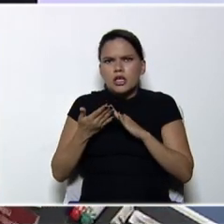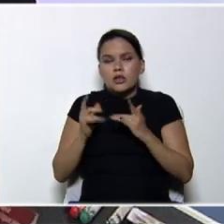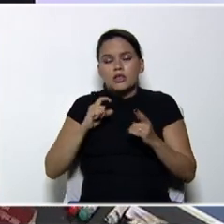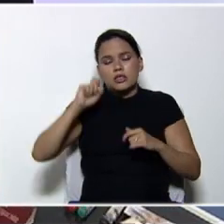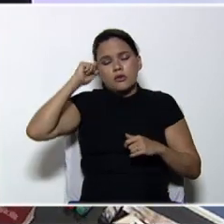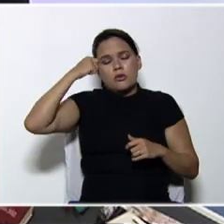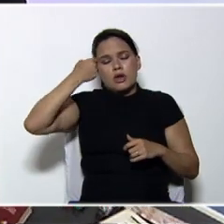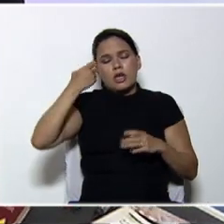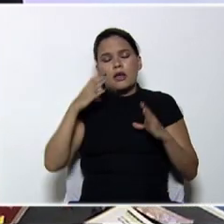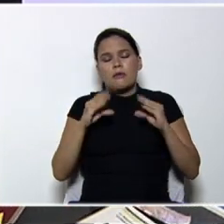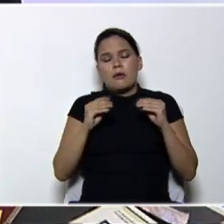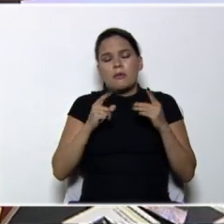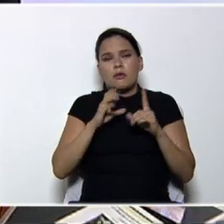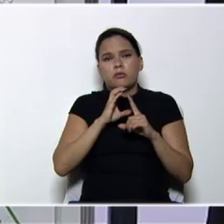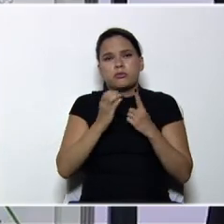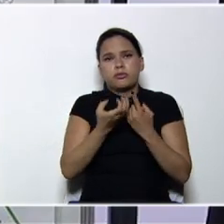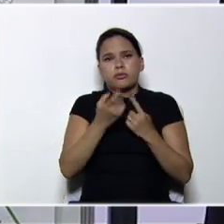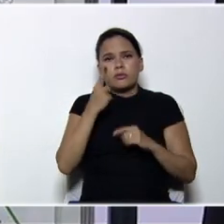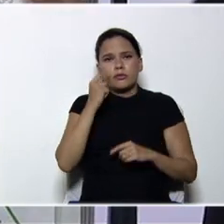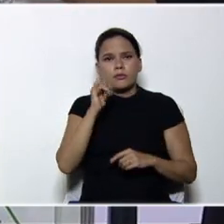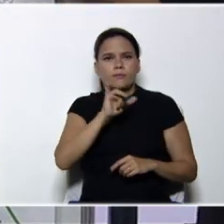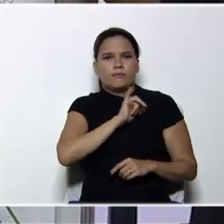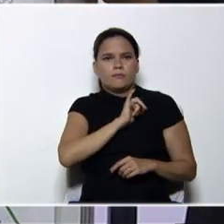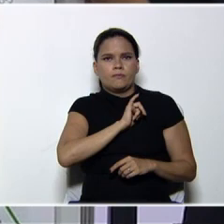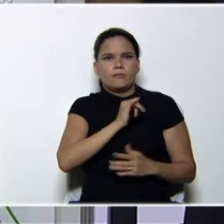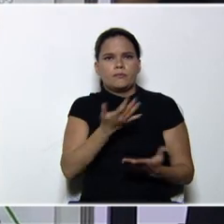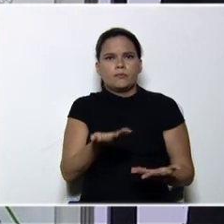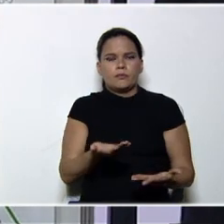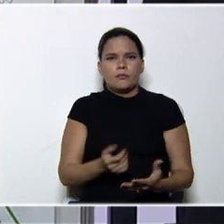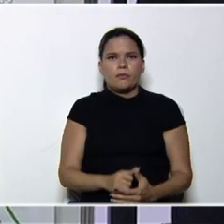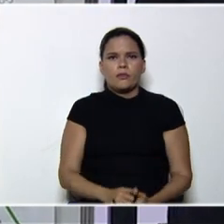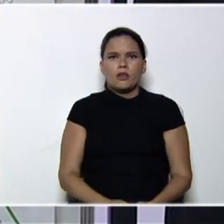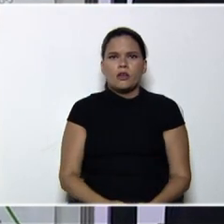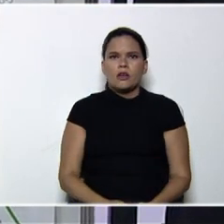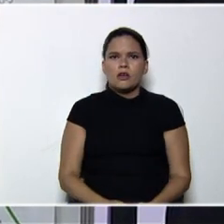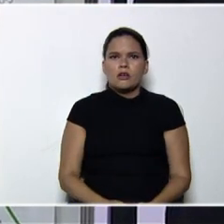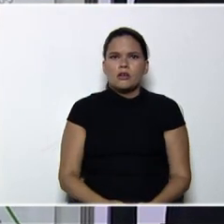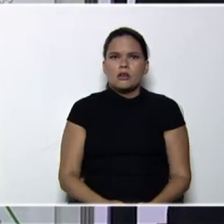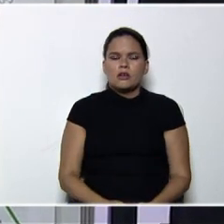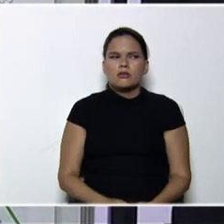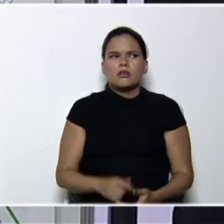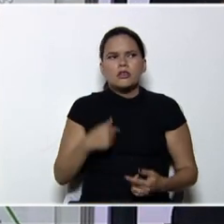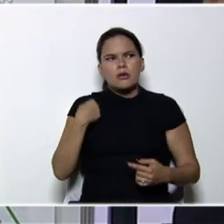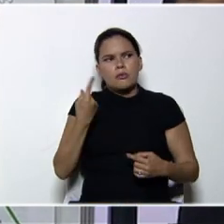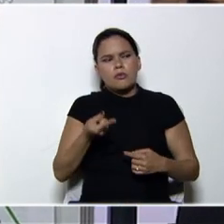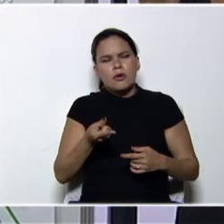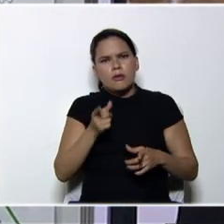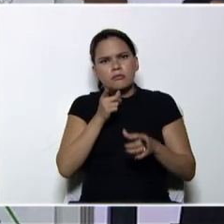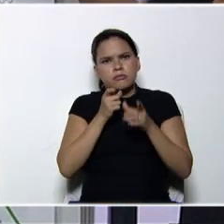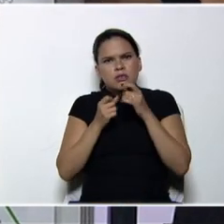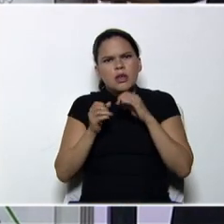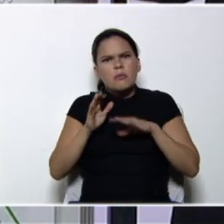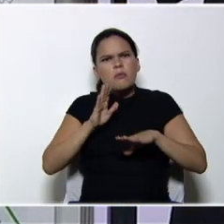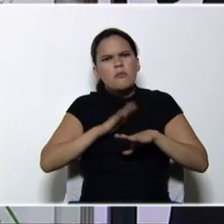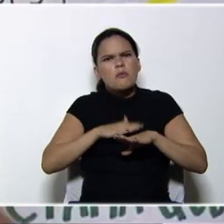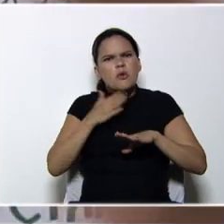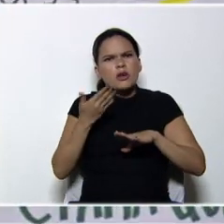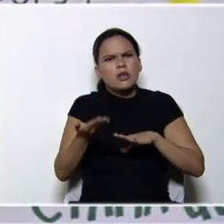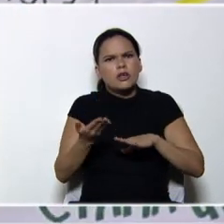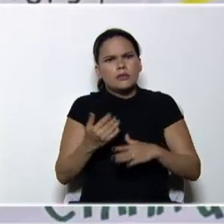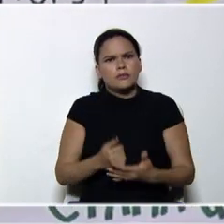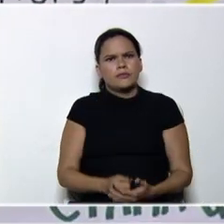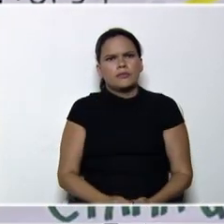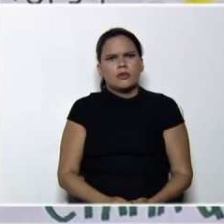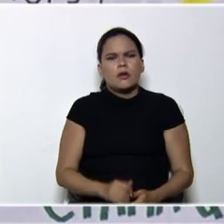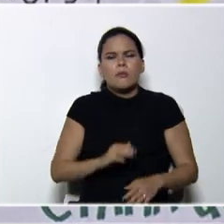acuerdan? Tradiciones, costumbres. Perfecto. Seguimos entonces con la pregunta, ¿el por qué? ¿Por qué el por qué? Bueno, porque